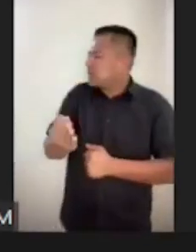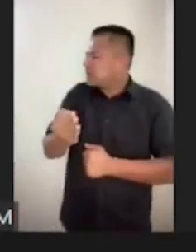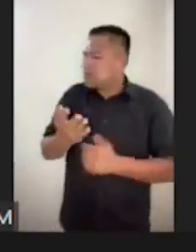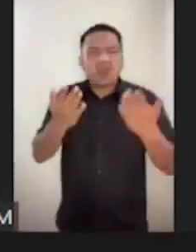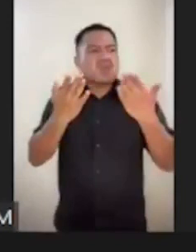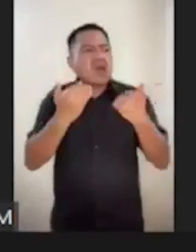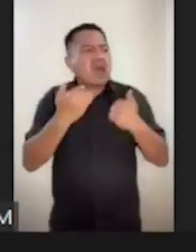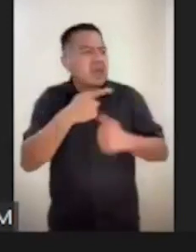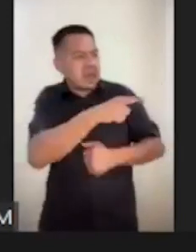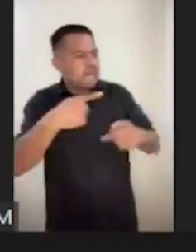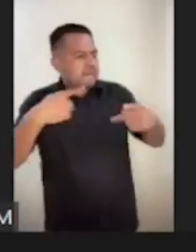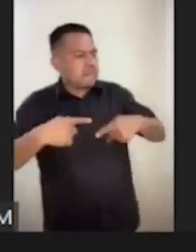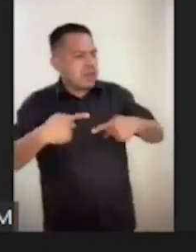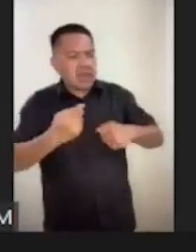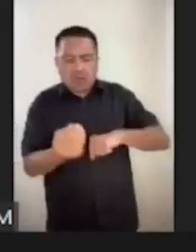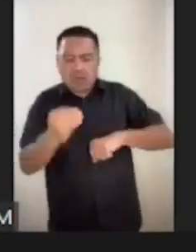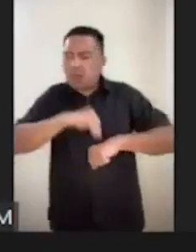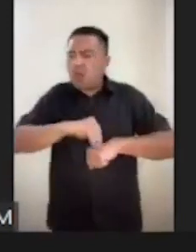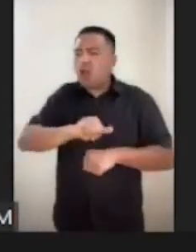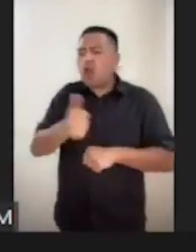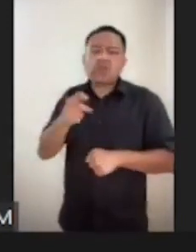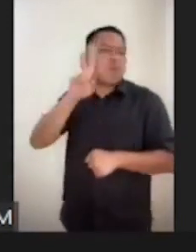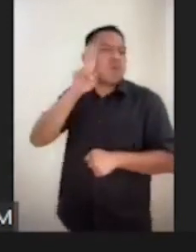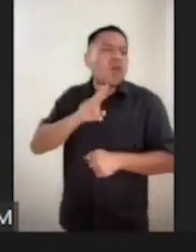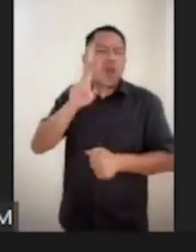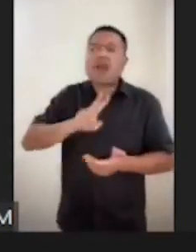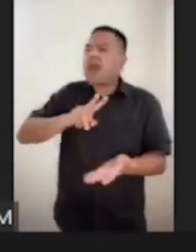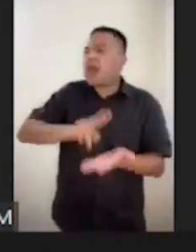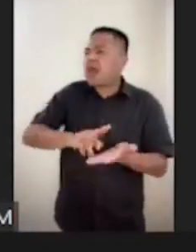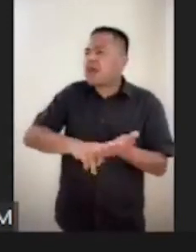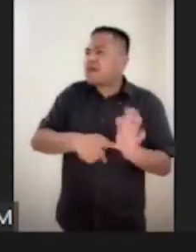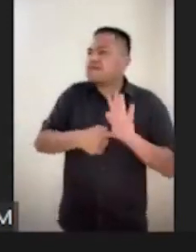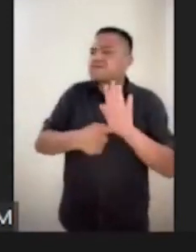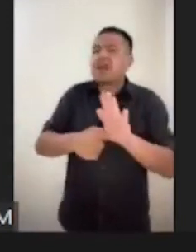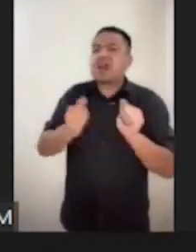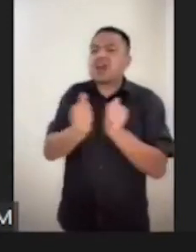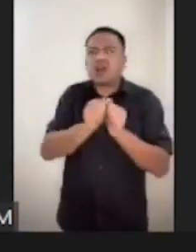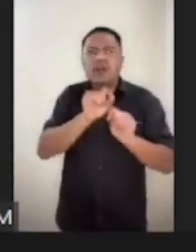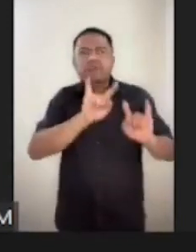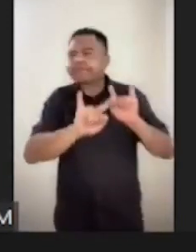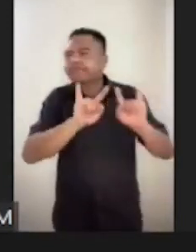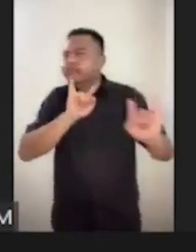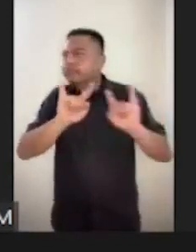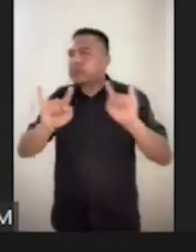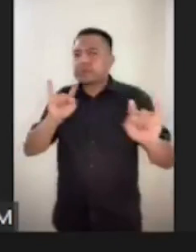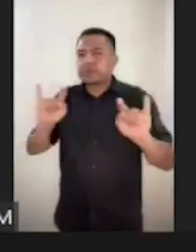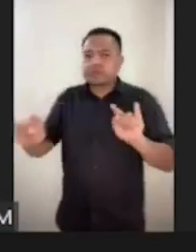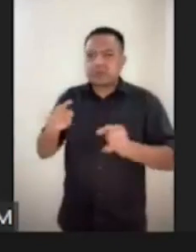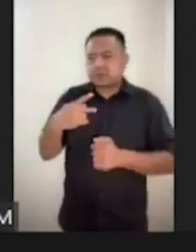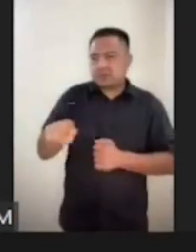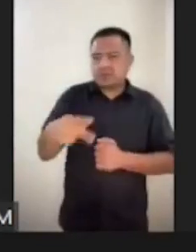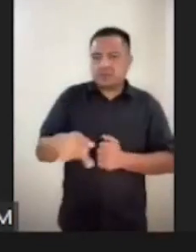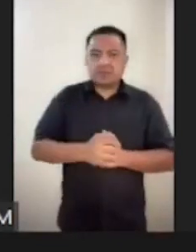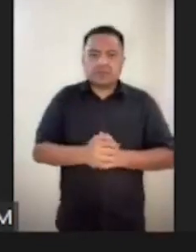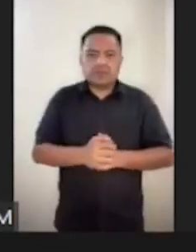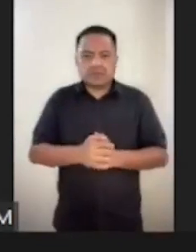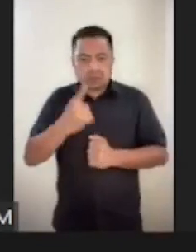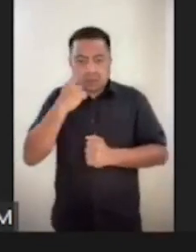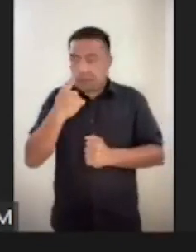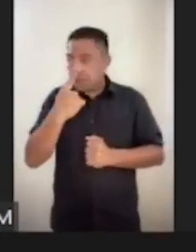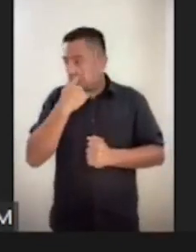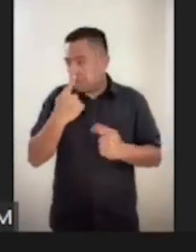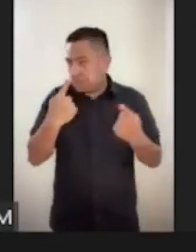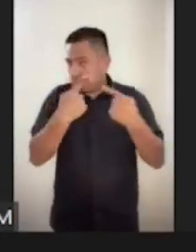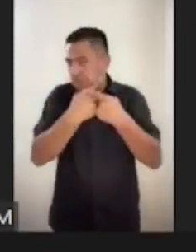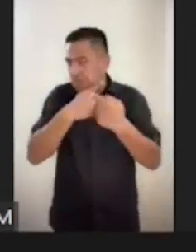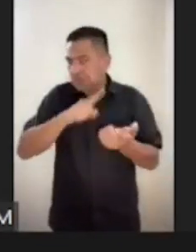que el denunciante aportara alguna otra prueba que permitiera verificar la temporalidad de los espectaculares materia de su queja. Considerar lo contrario implicaría